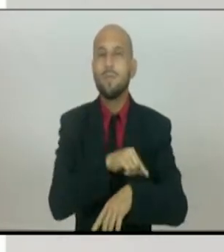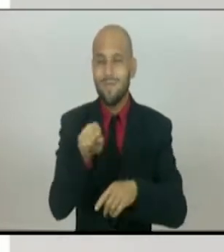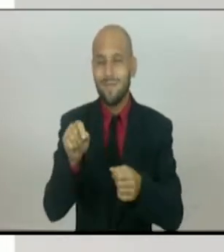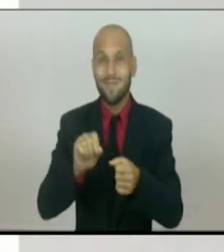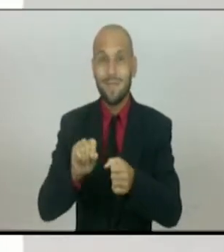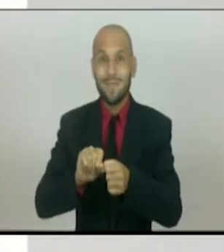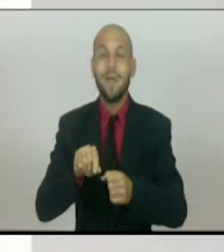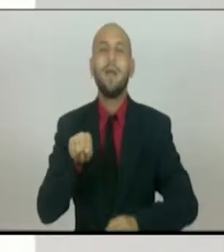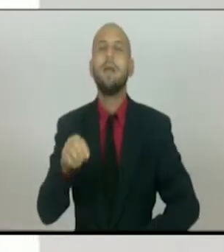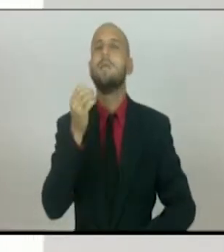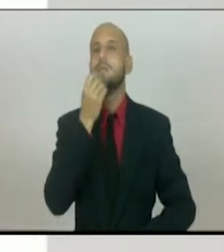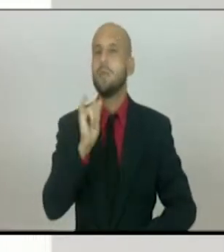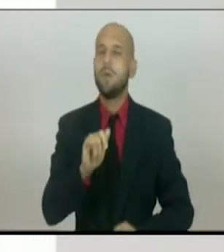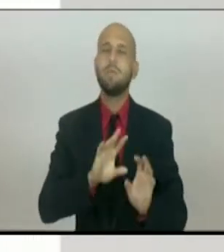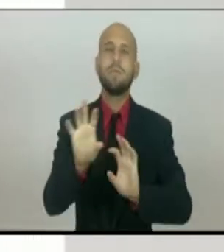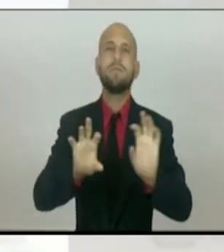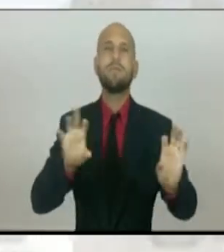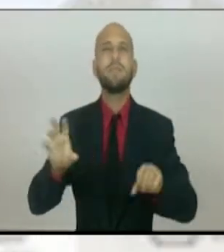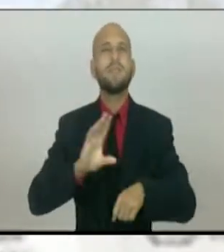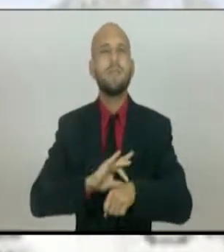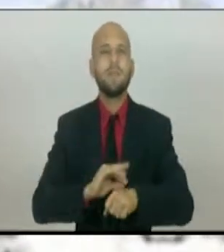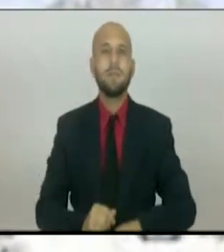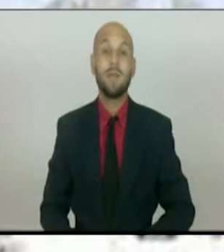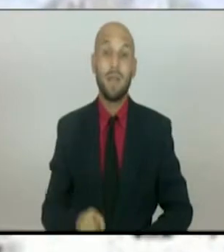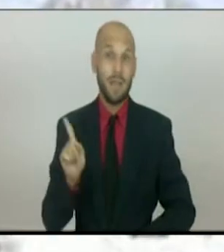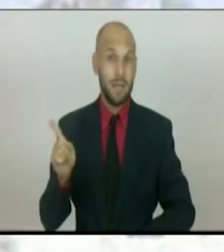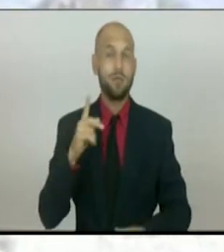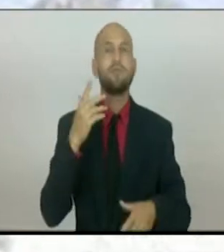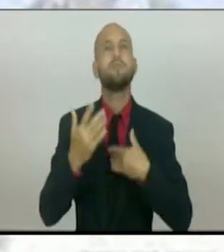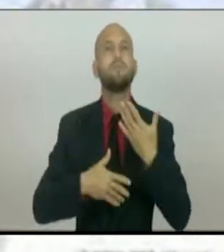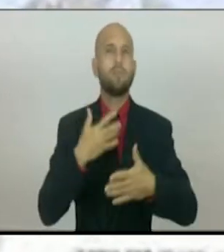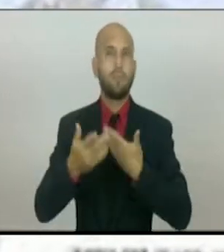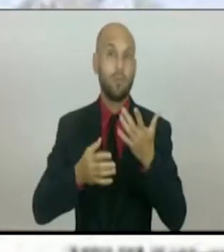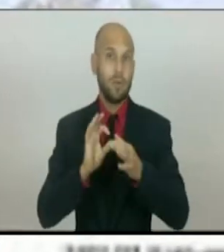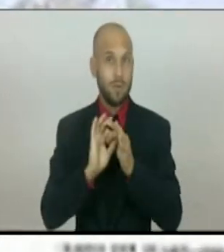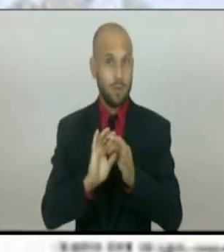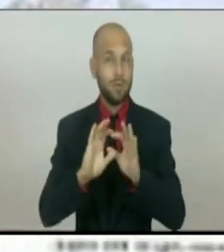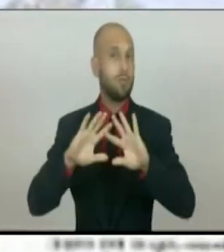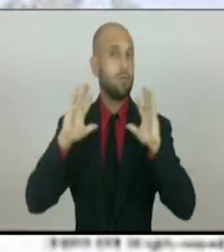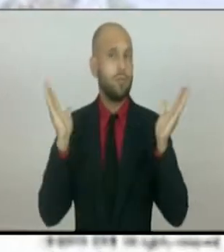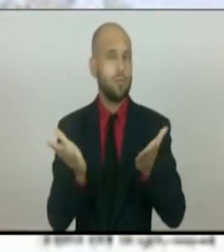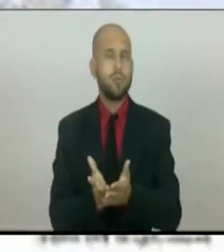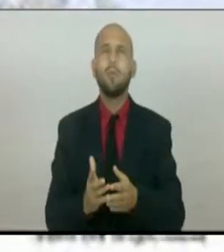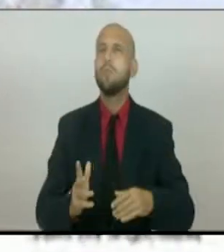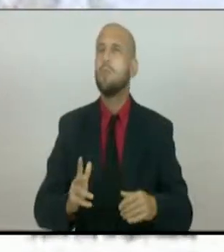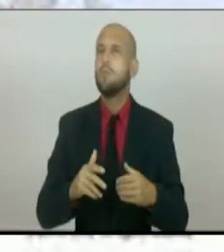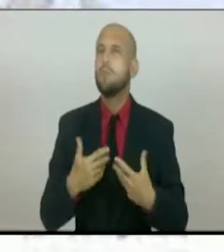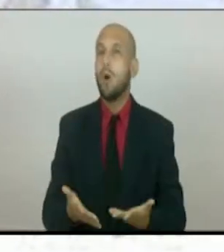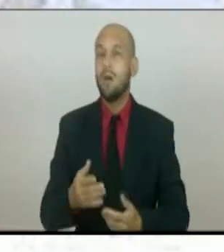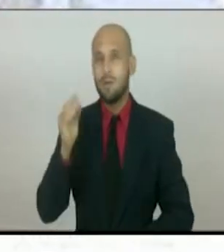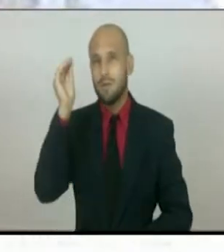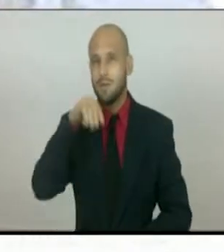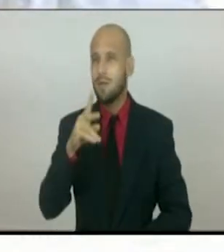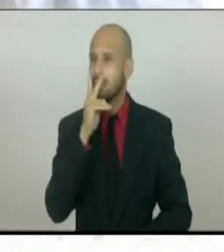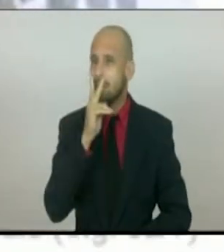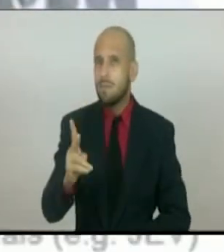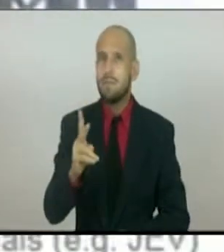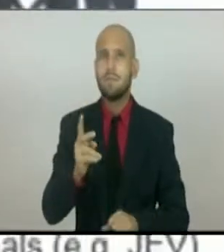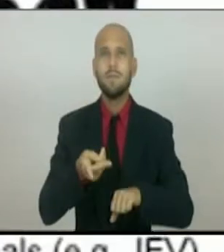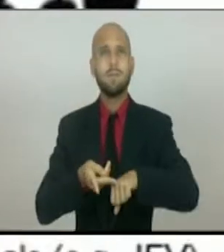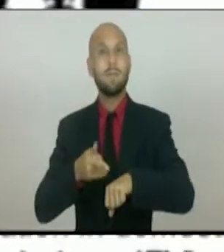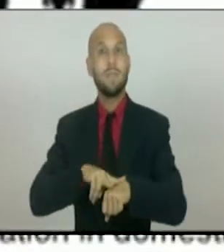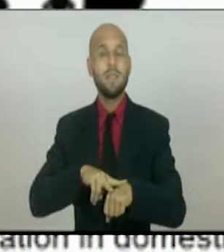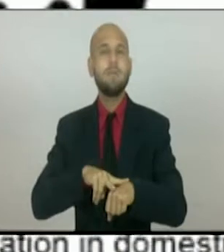Las enfermedades producidas por arbovirus son un problema muy grave a nivel mundial, debido a que su vigilancia y prevención